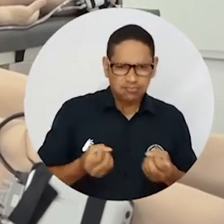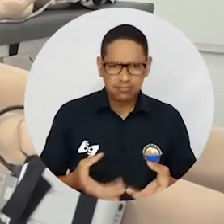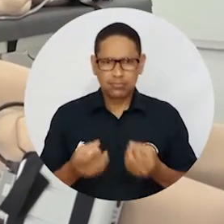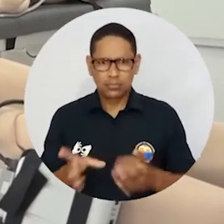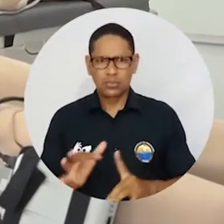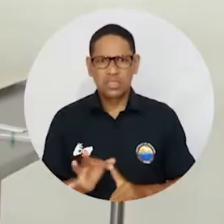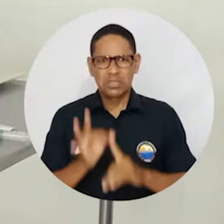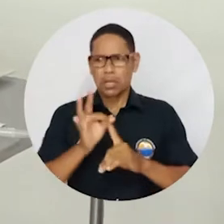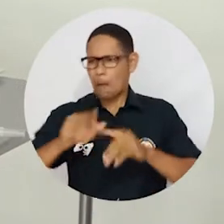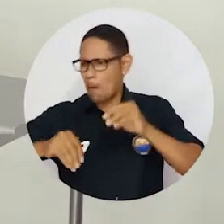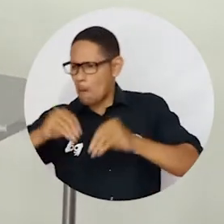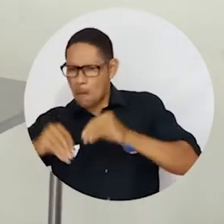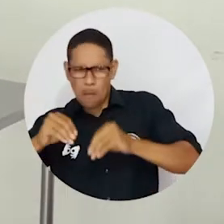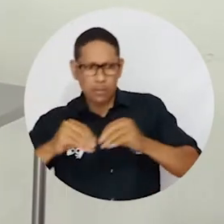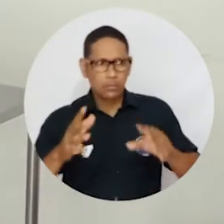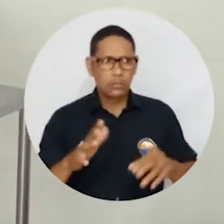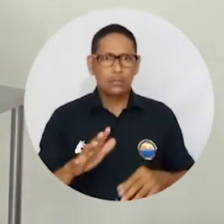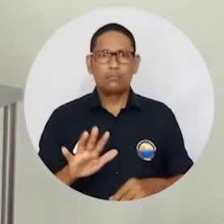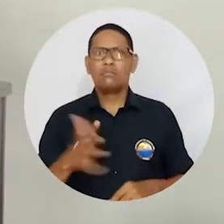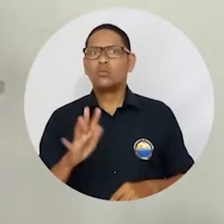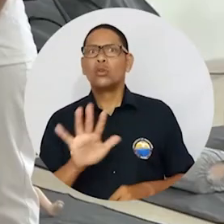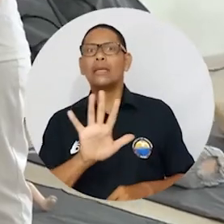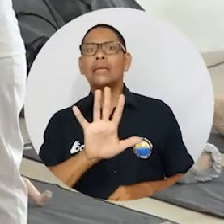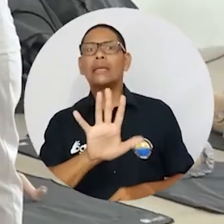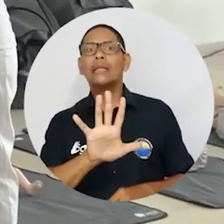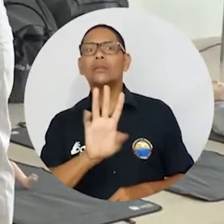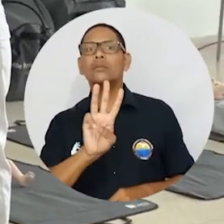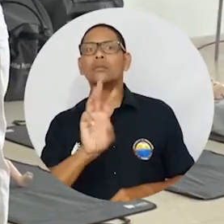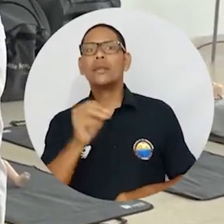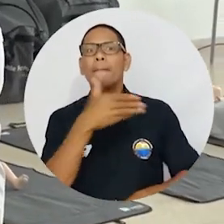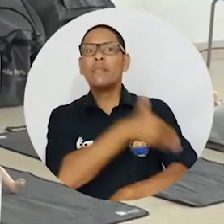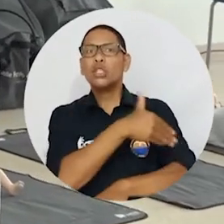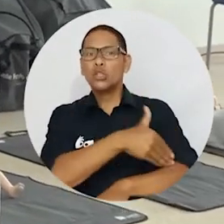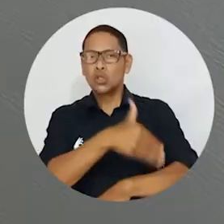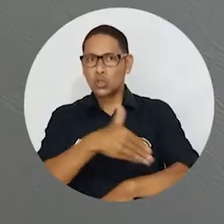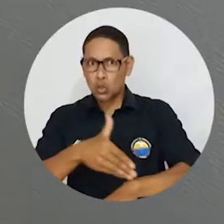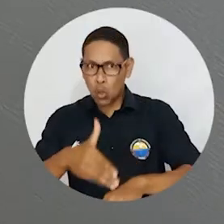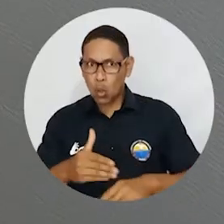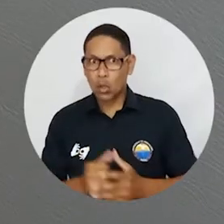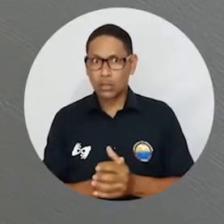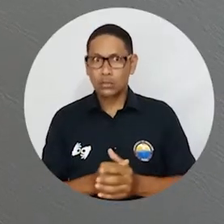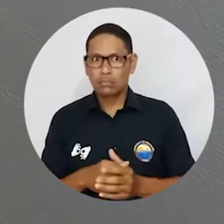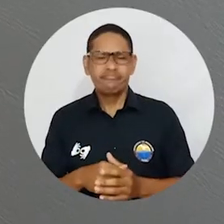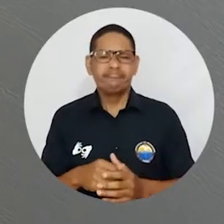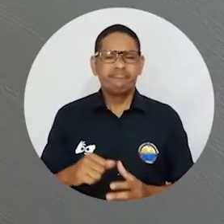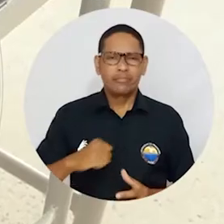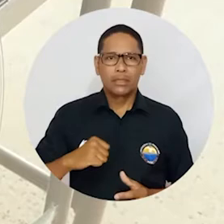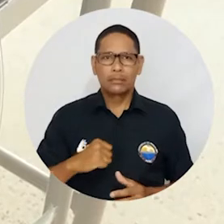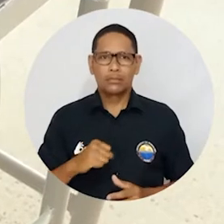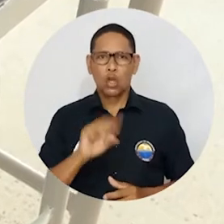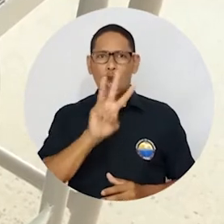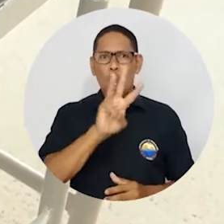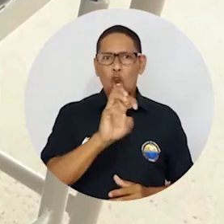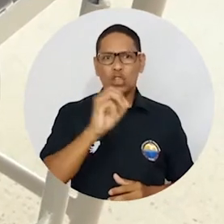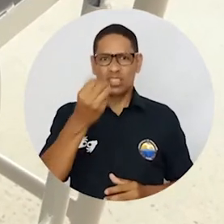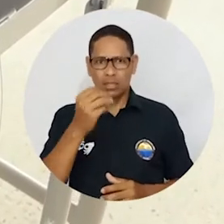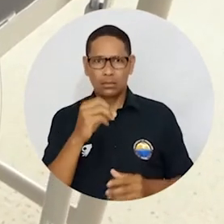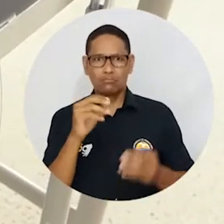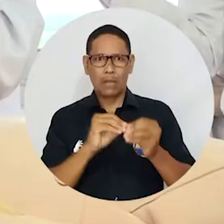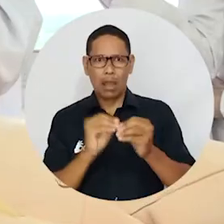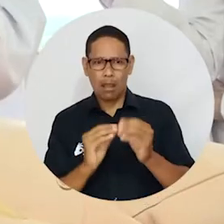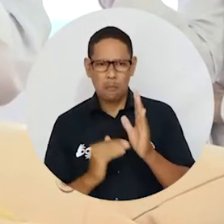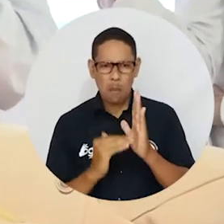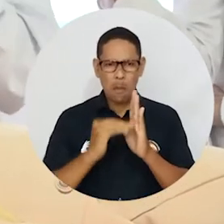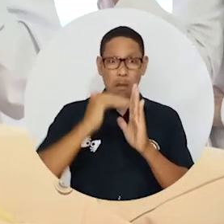clínicos y mobiliario con una inversión aproximada de 530 millones de pesos consta de 80 equipos de baja, mediana